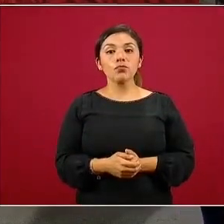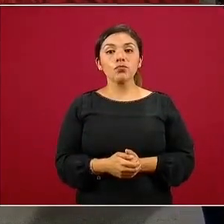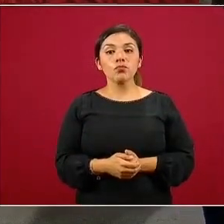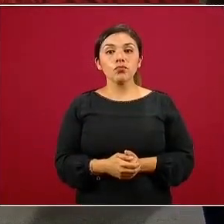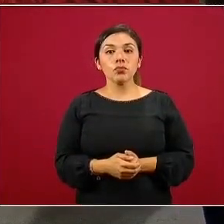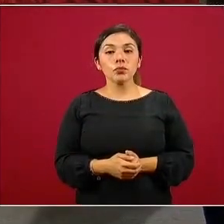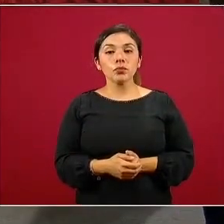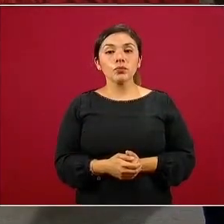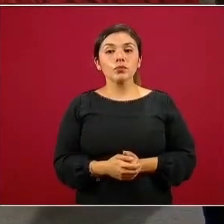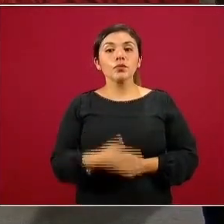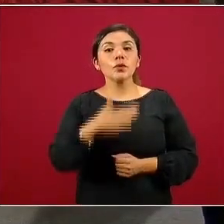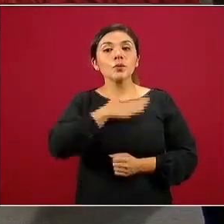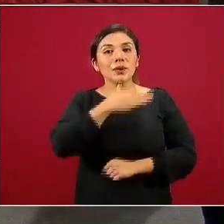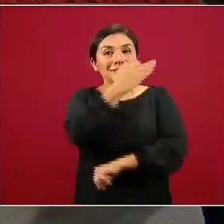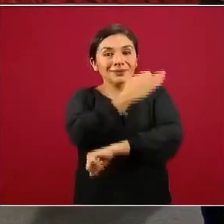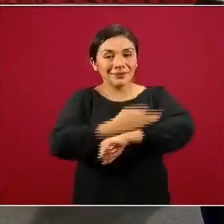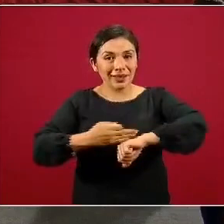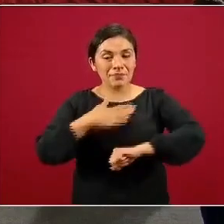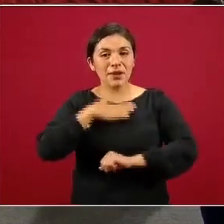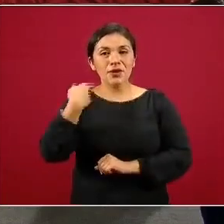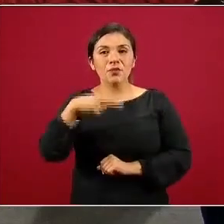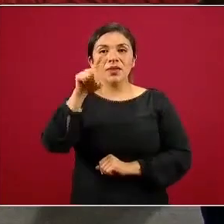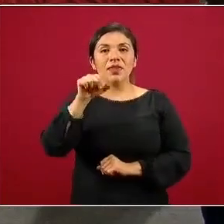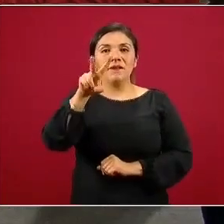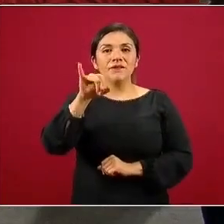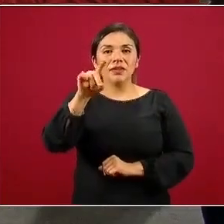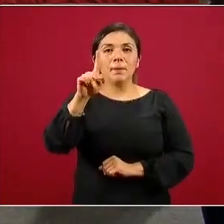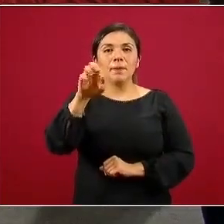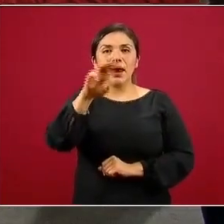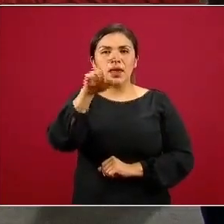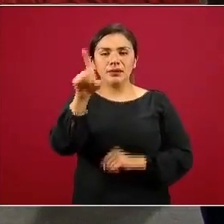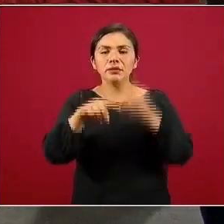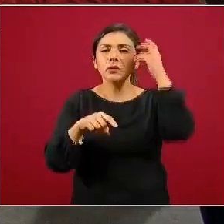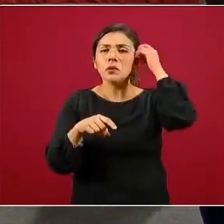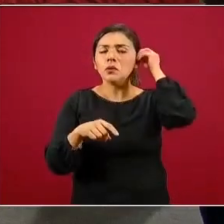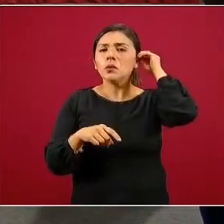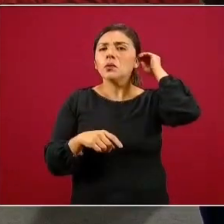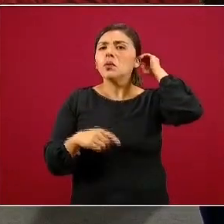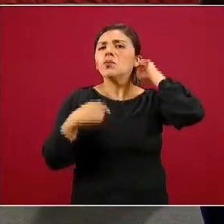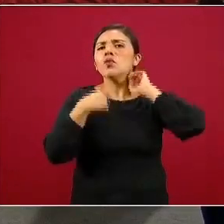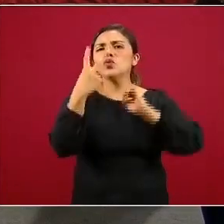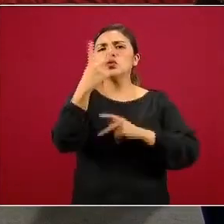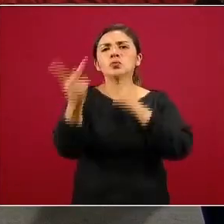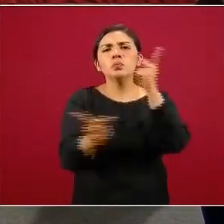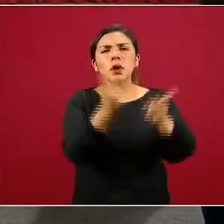mañana. Doctor, buenas tardes. David Pérez de Tejada, de Grupo Audiorama Comunicaciones.